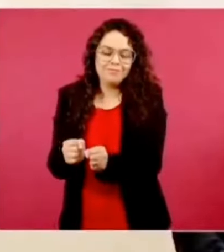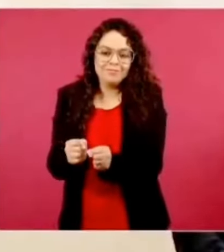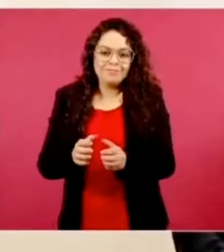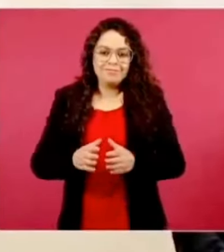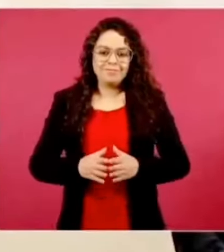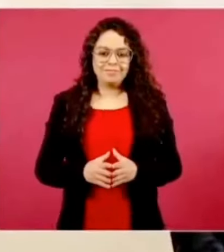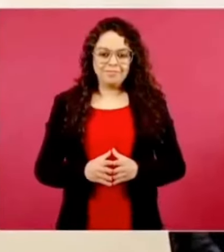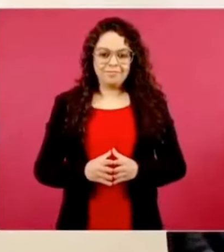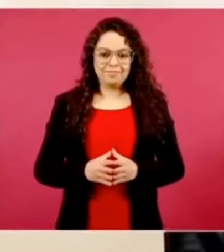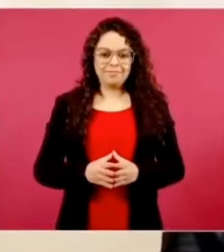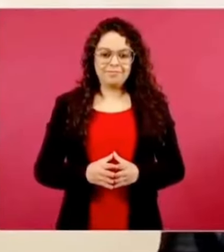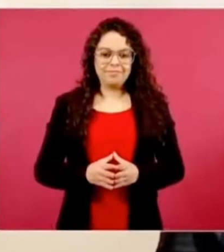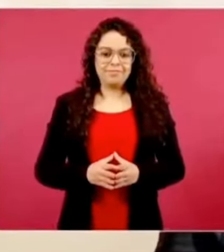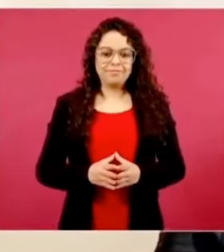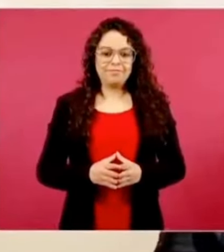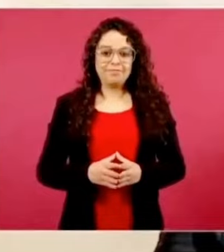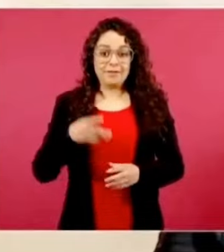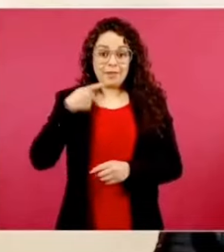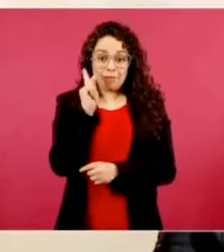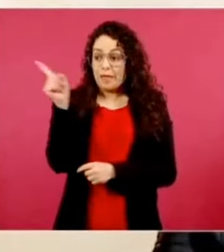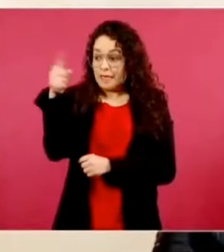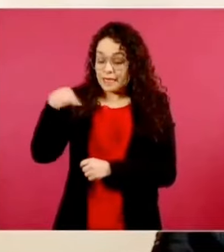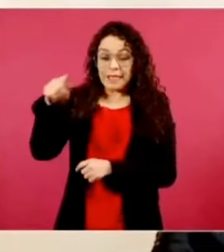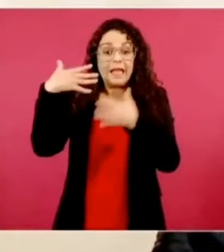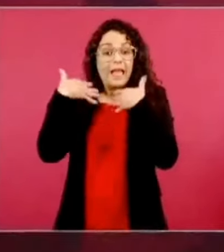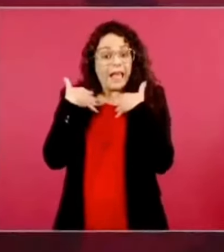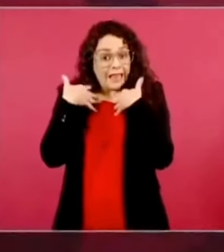Pero está muy difícil que lo entiendan,